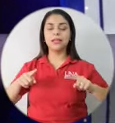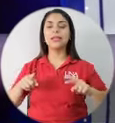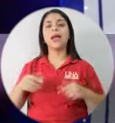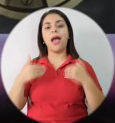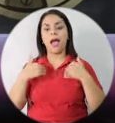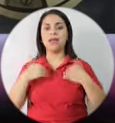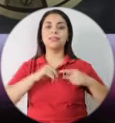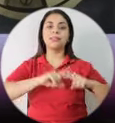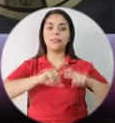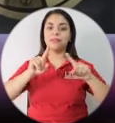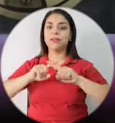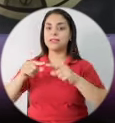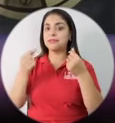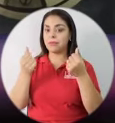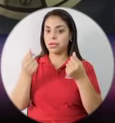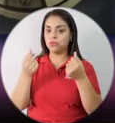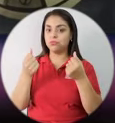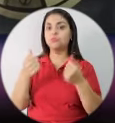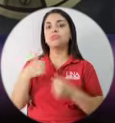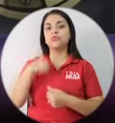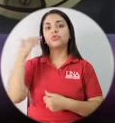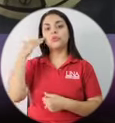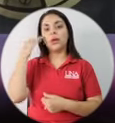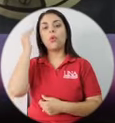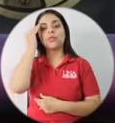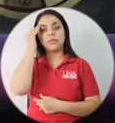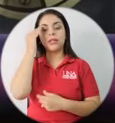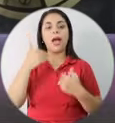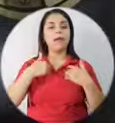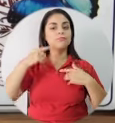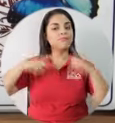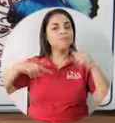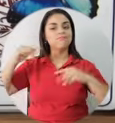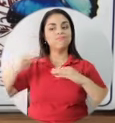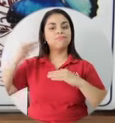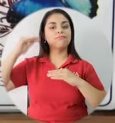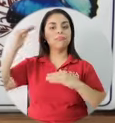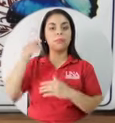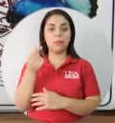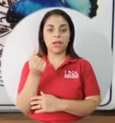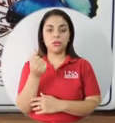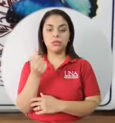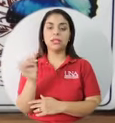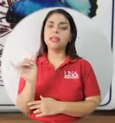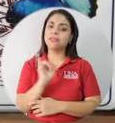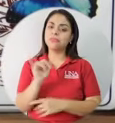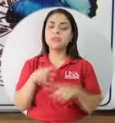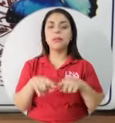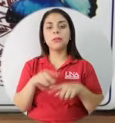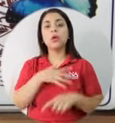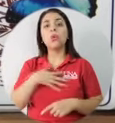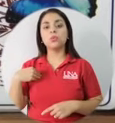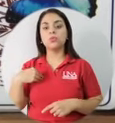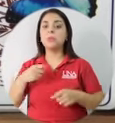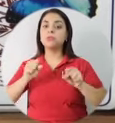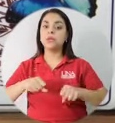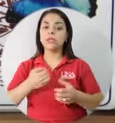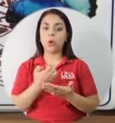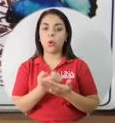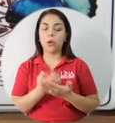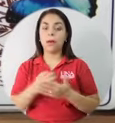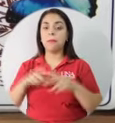también segmentación de precios, porque hay que ser conscientes de que nos encontramos diferentes niveles de segmentación de precios, que tienen que ver también con los gustos y las